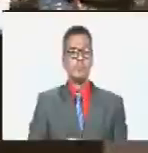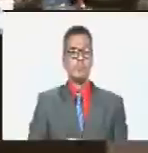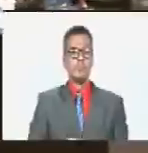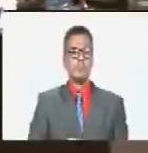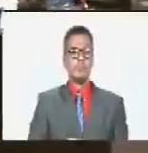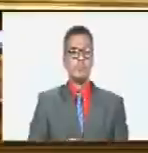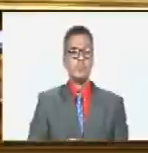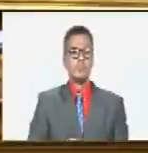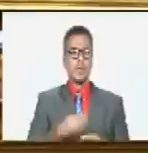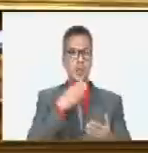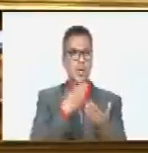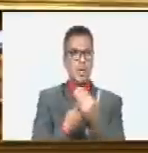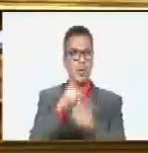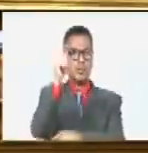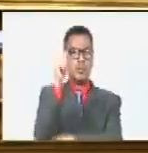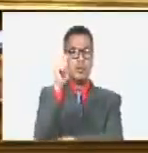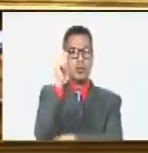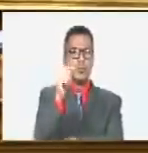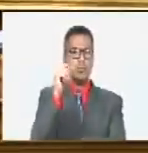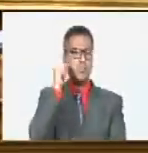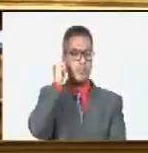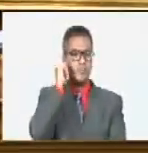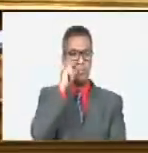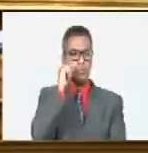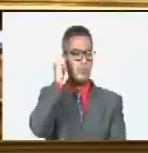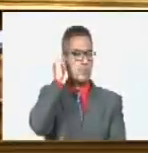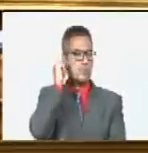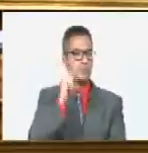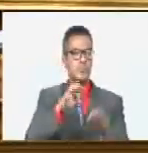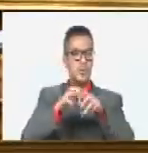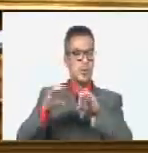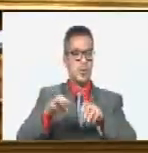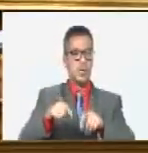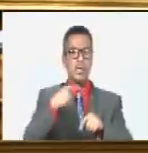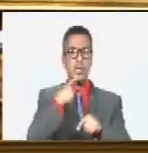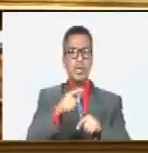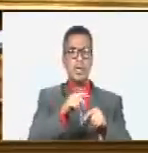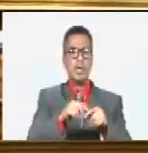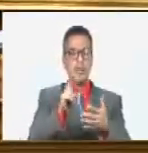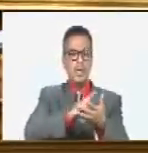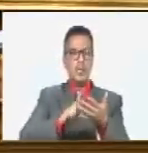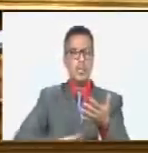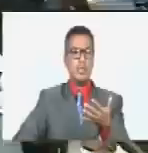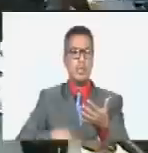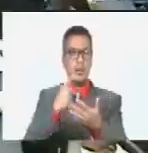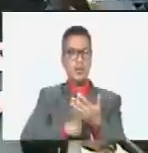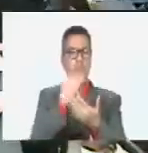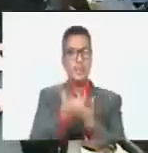Gracias, diputada. Ciudadana secretaria, por favor, sírvase a dar lectura al proyecto de acuerdo.